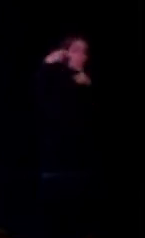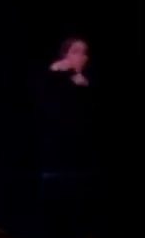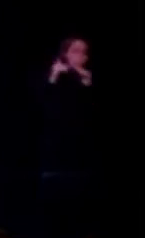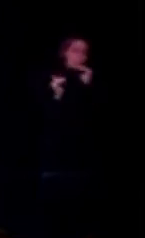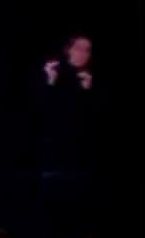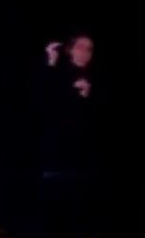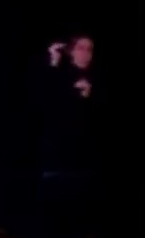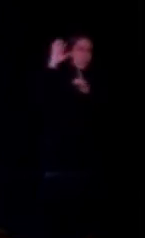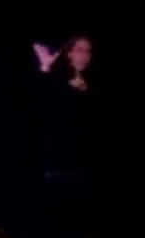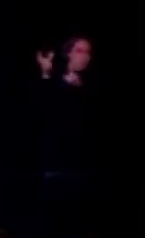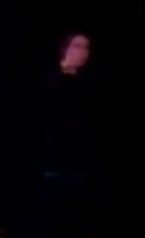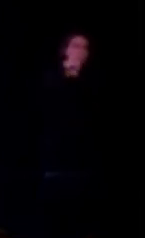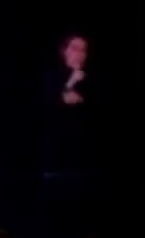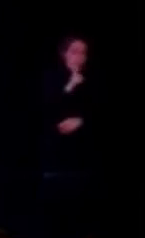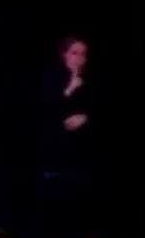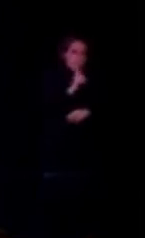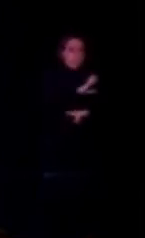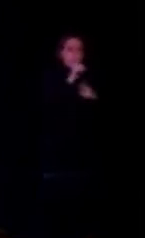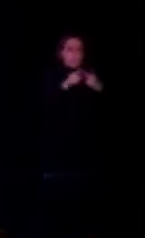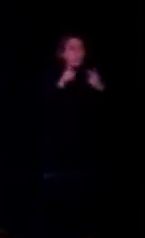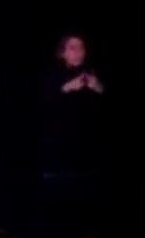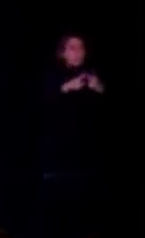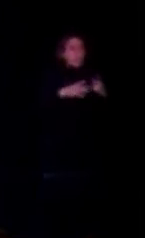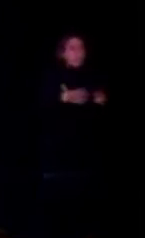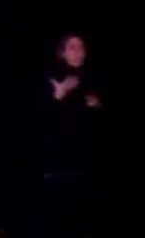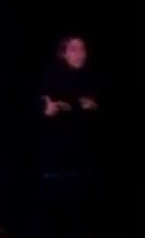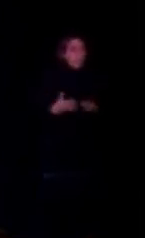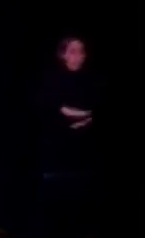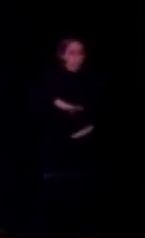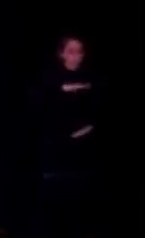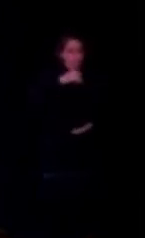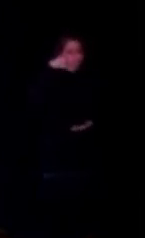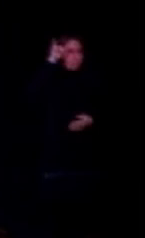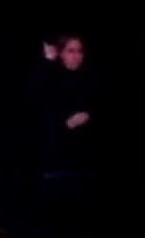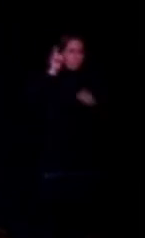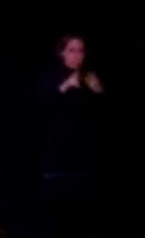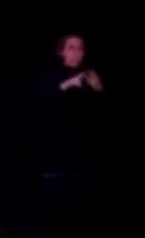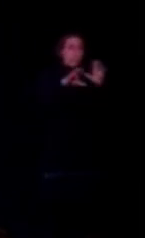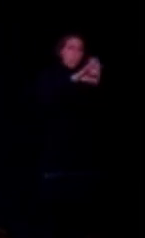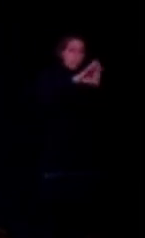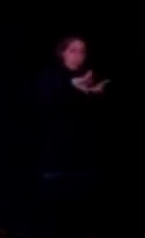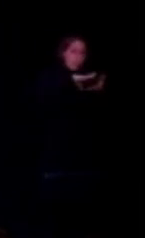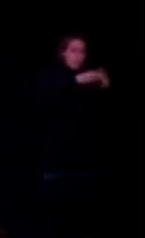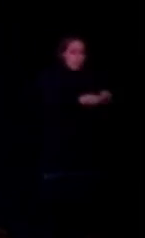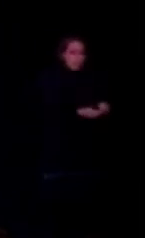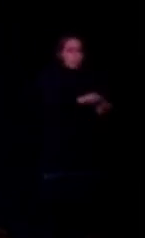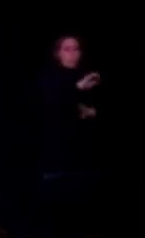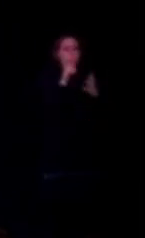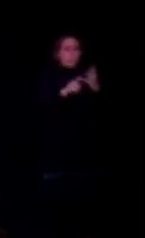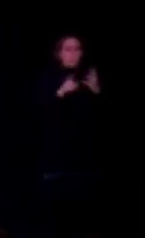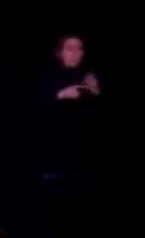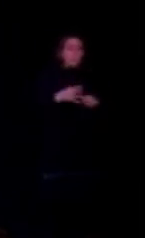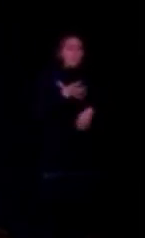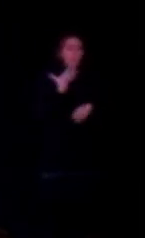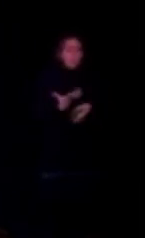normativa utilización inclusiva de las adaptaciones curriculares superación de la idea de que éstas